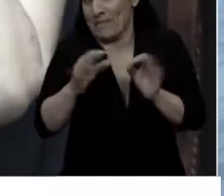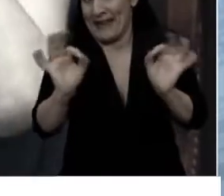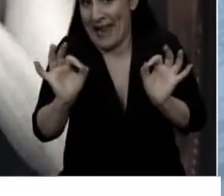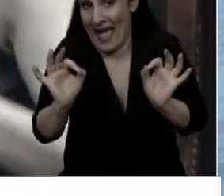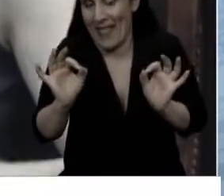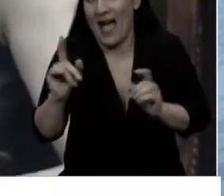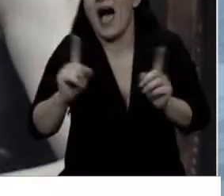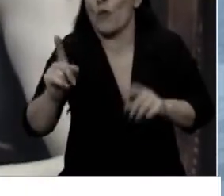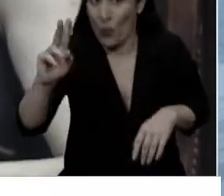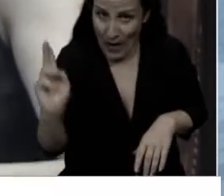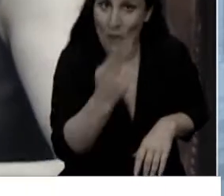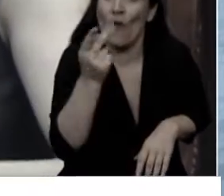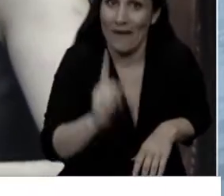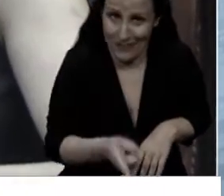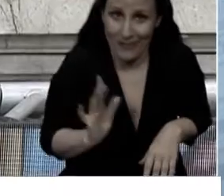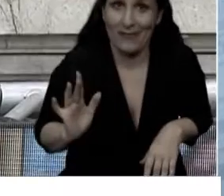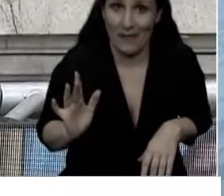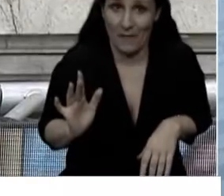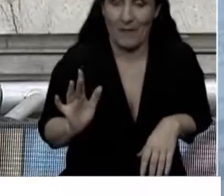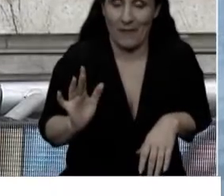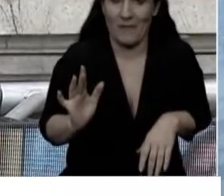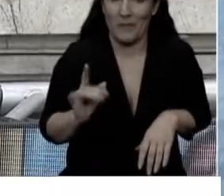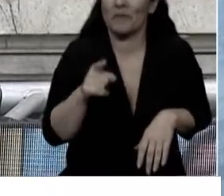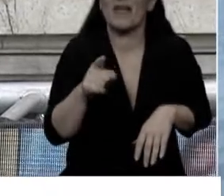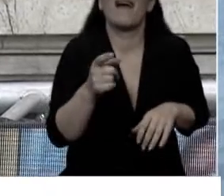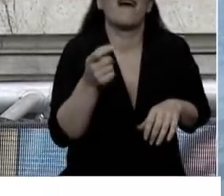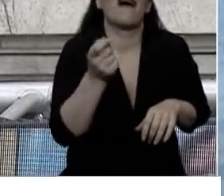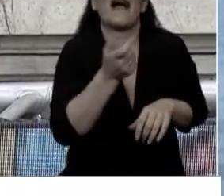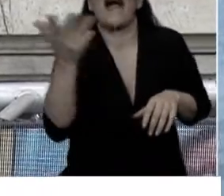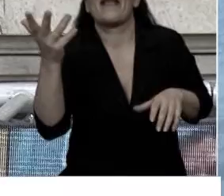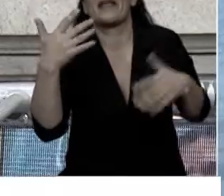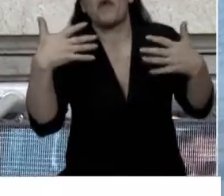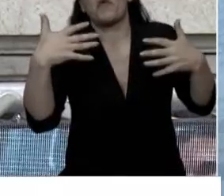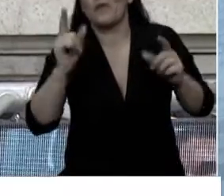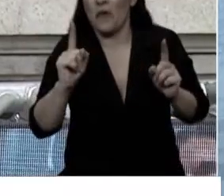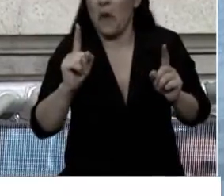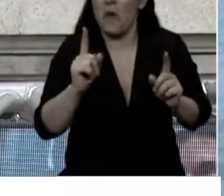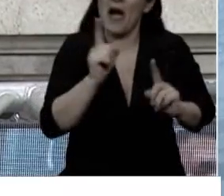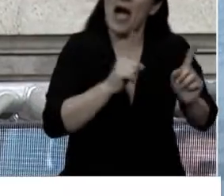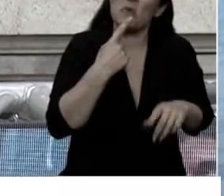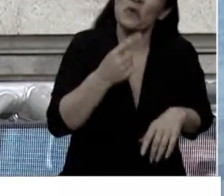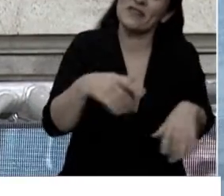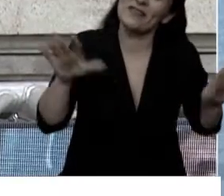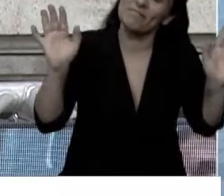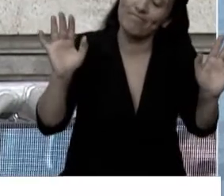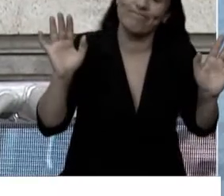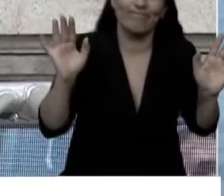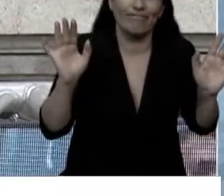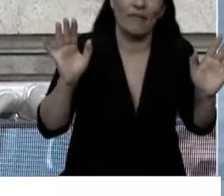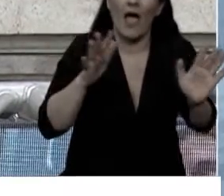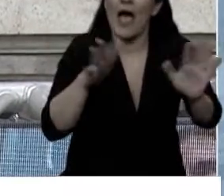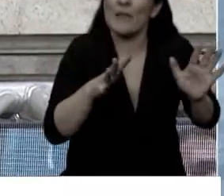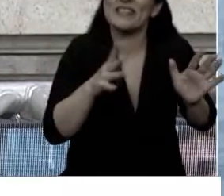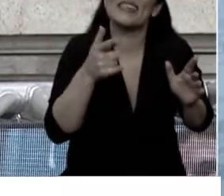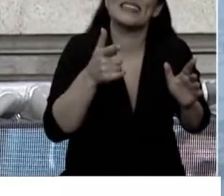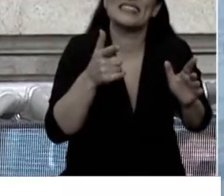Lamentablemente algunas de ellas mueren. No son grandes números quizá para algunos y algunos quieren plantear que como hay otras